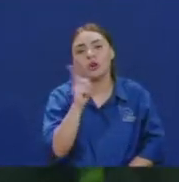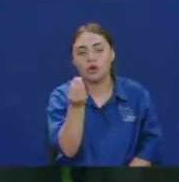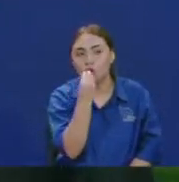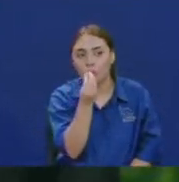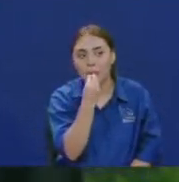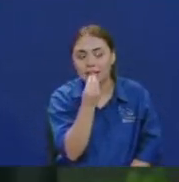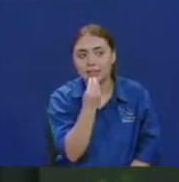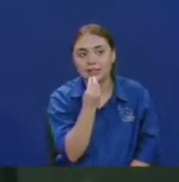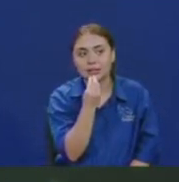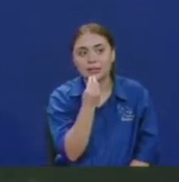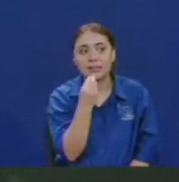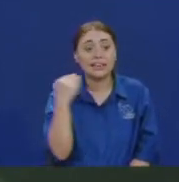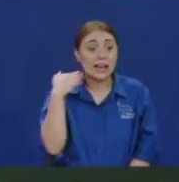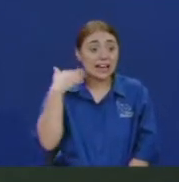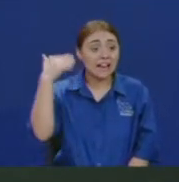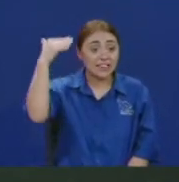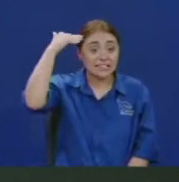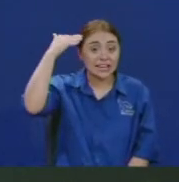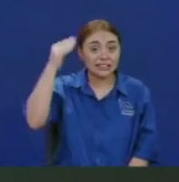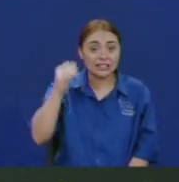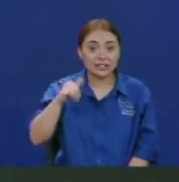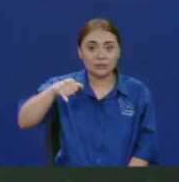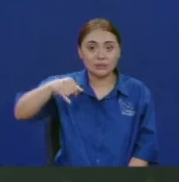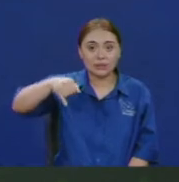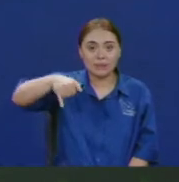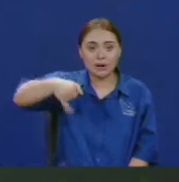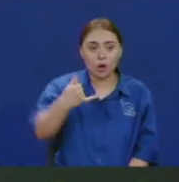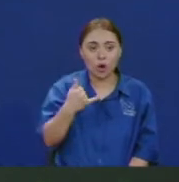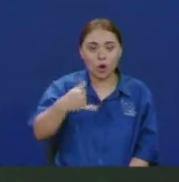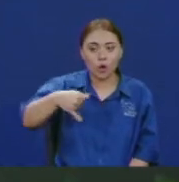es cabeza de camarón.